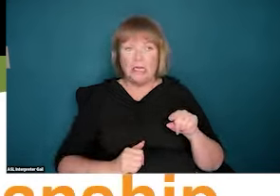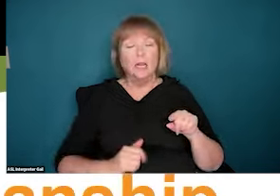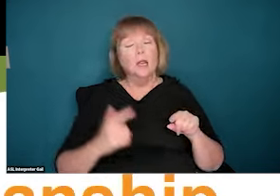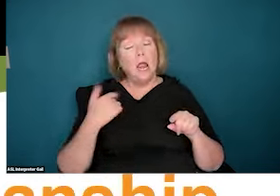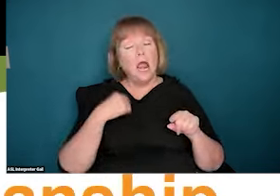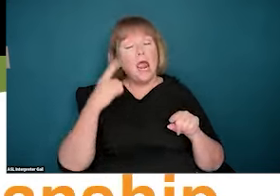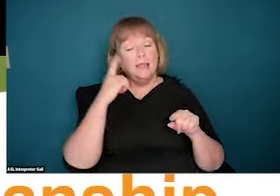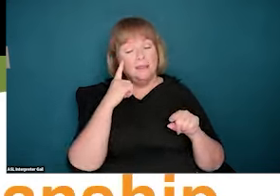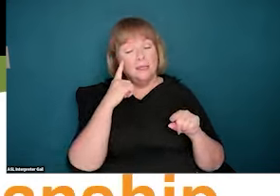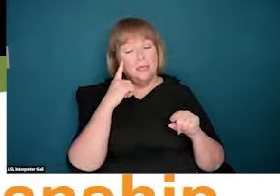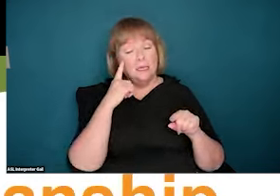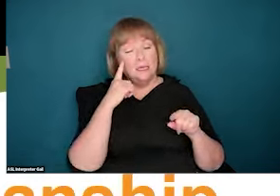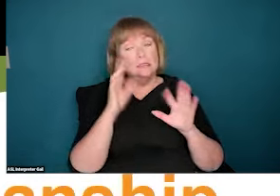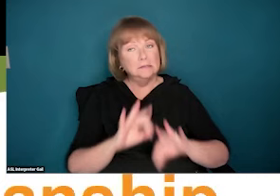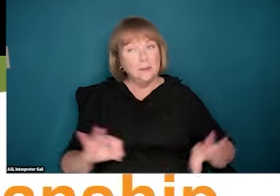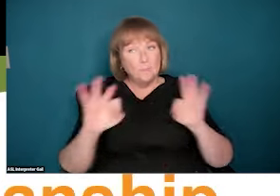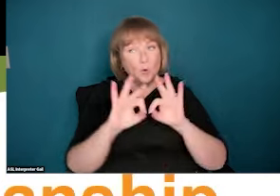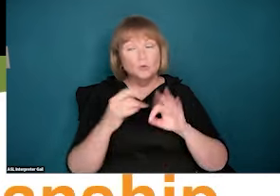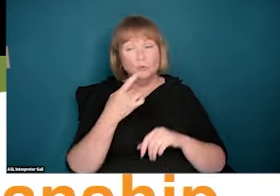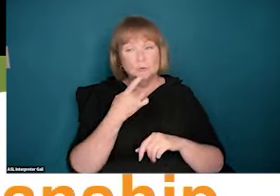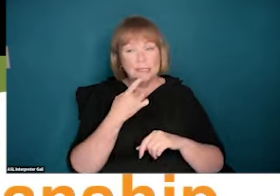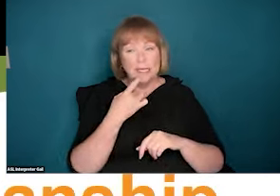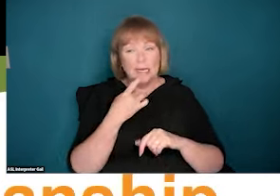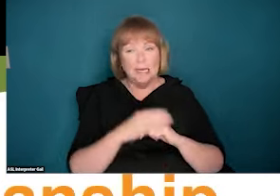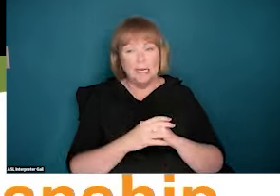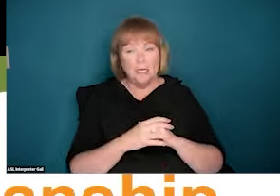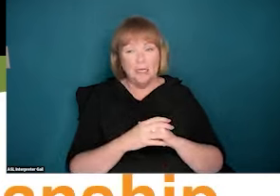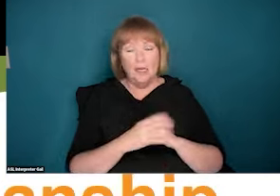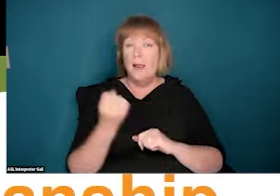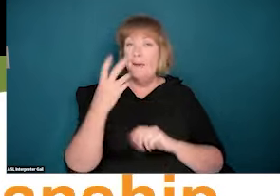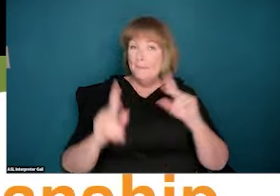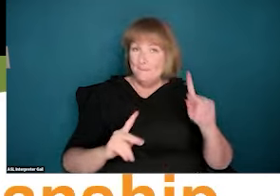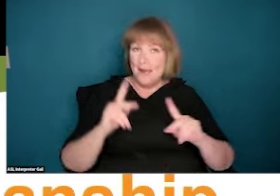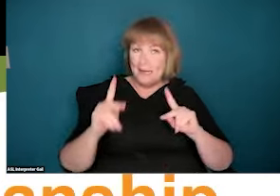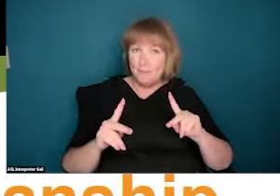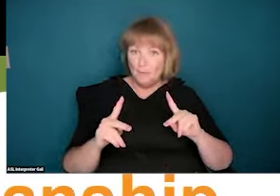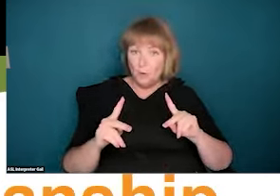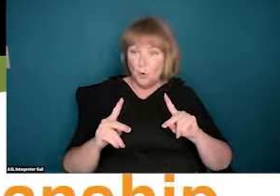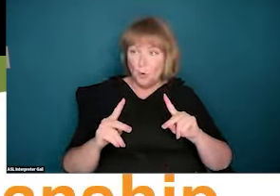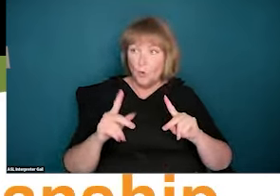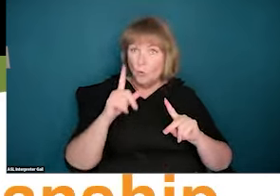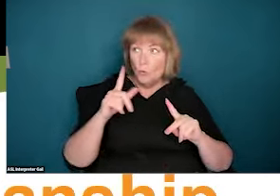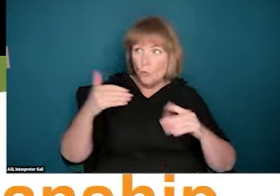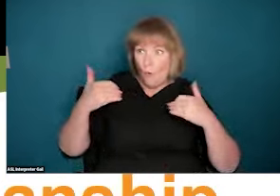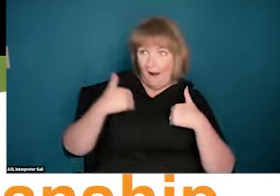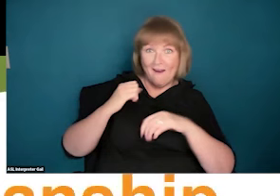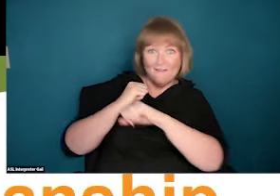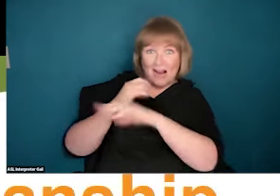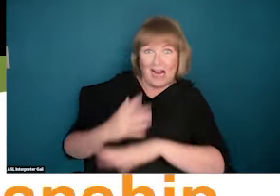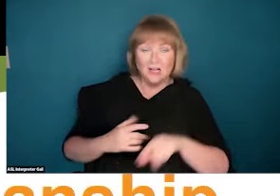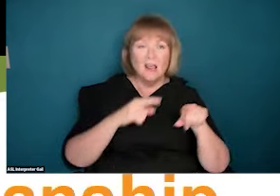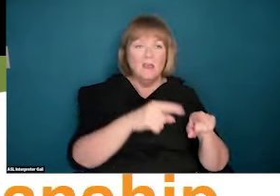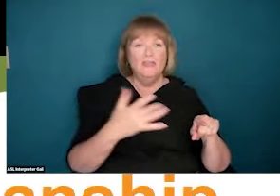que están bajo custodia, yo pienso que es importante decir que muchísimas personas que tienen, están